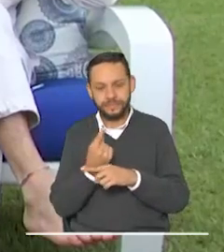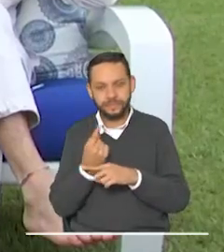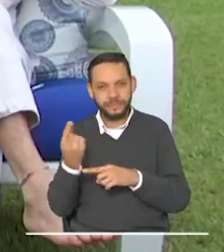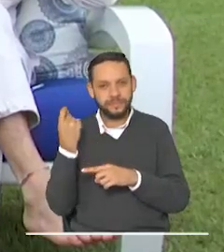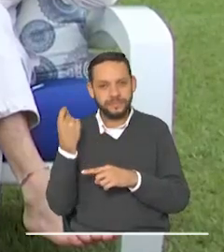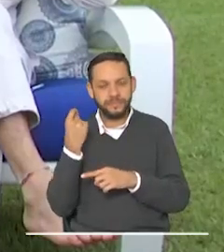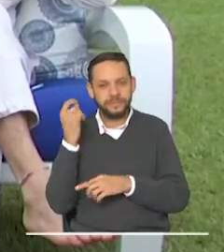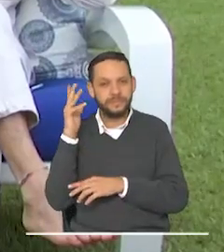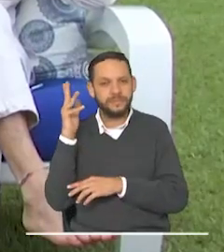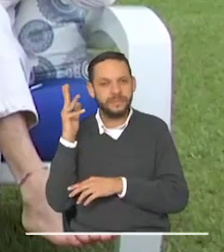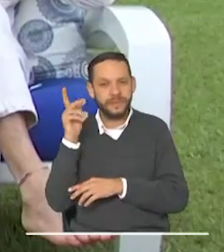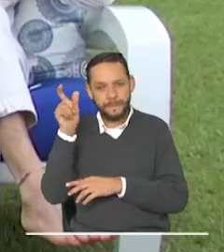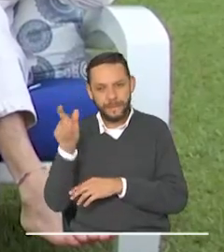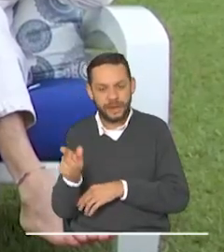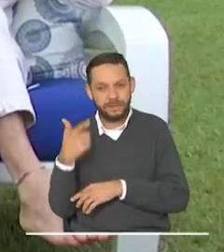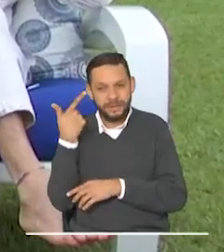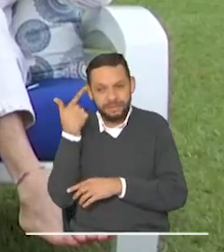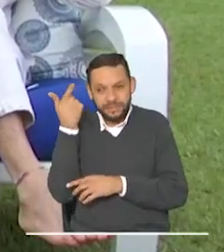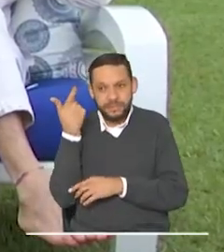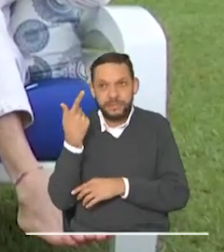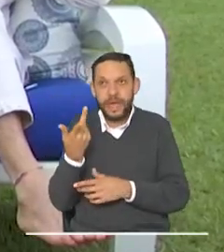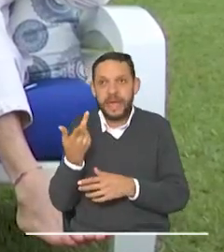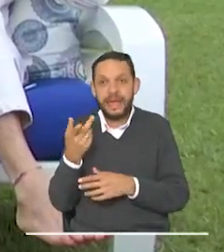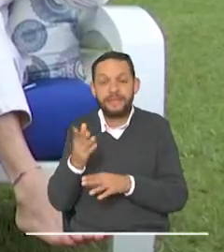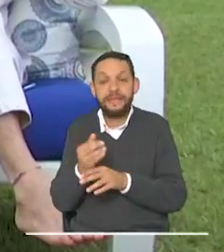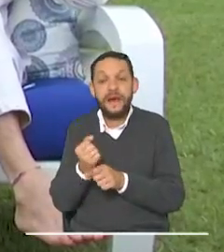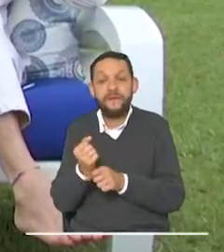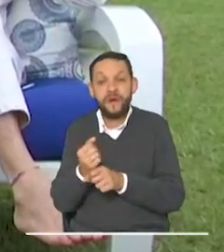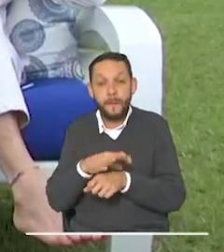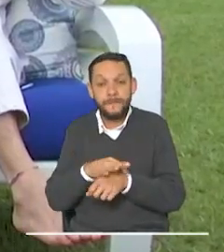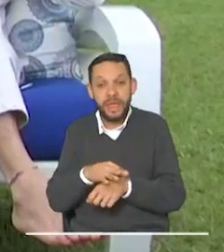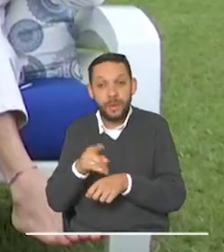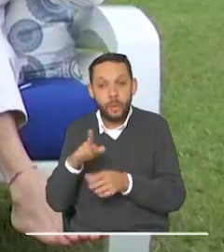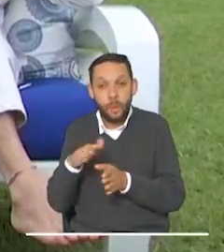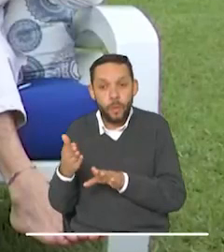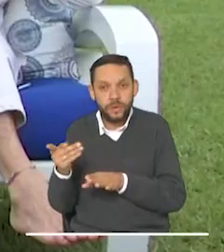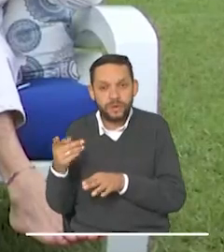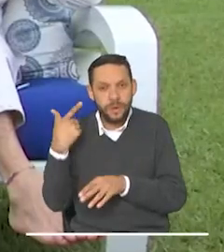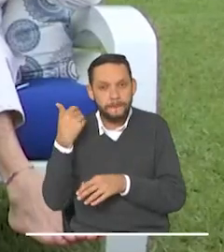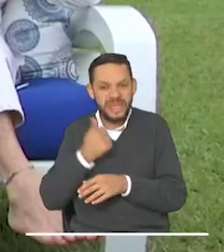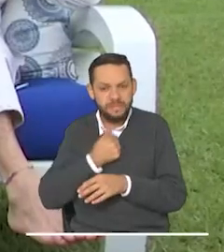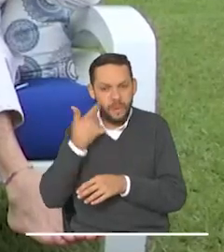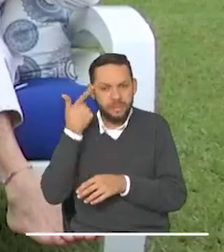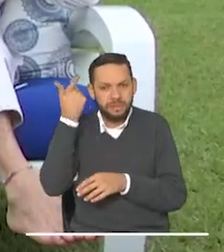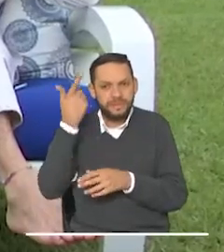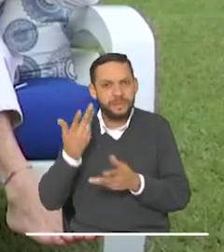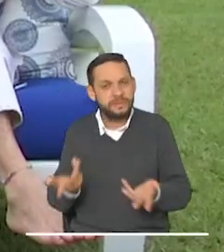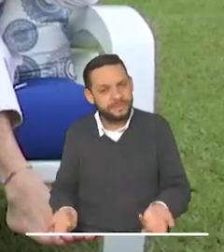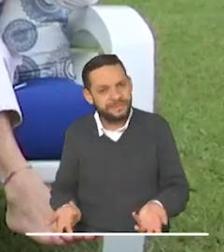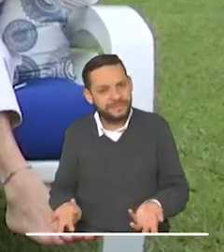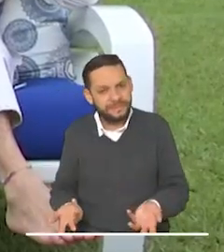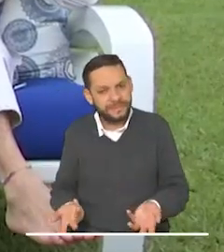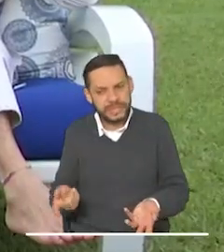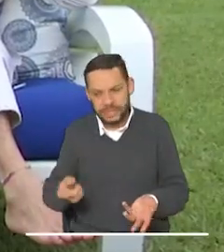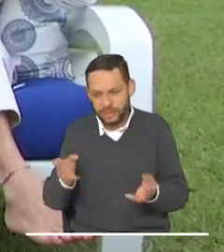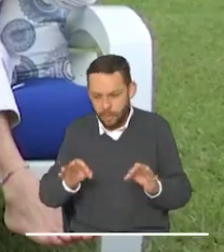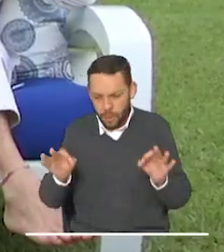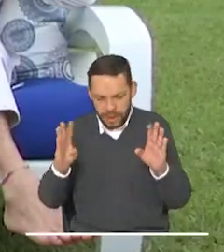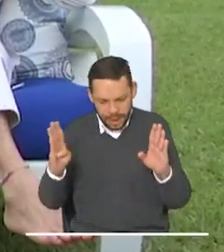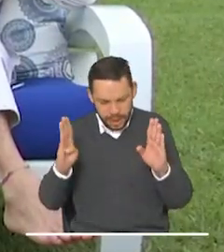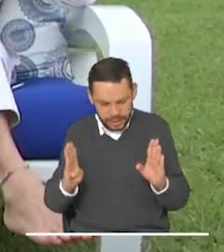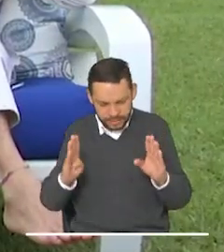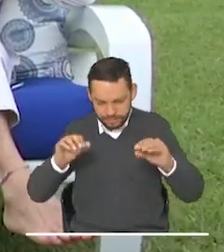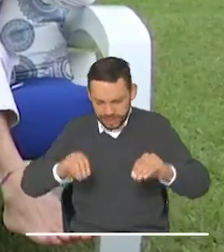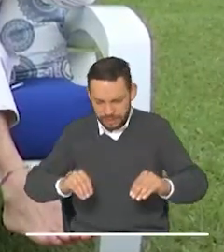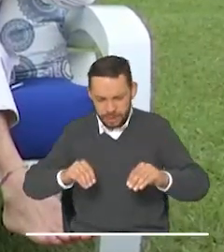reconocido en la ciudad esto o sea esto que está sucediendo es de humanidad esto que está sucediendo nos tiene que llamar la atención e